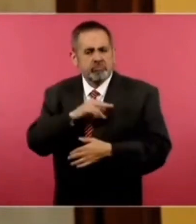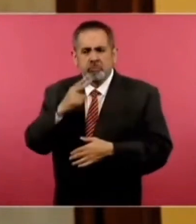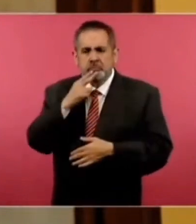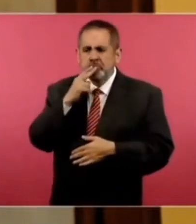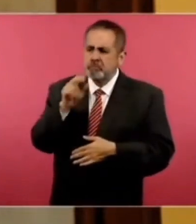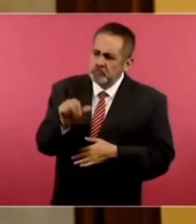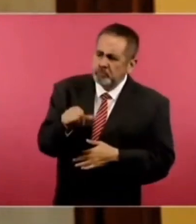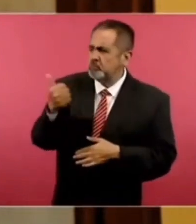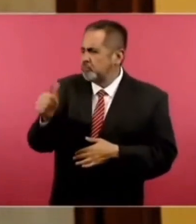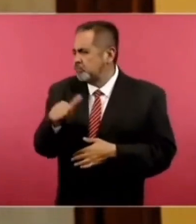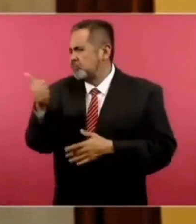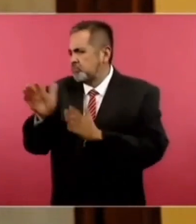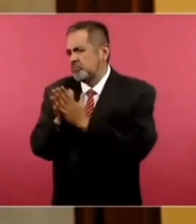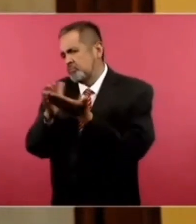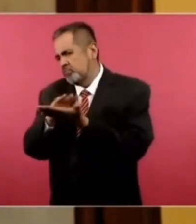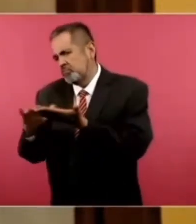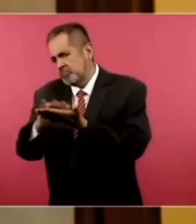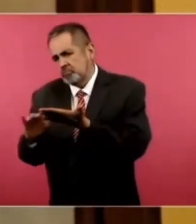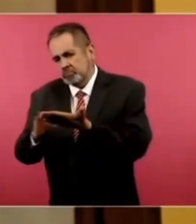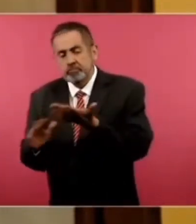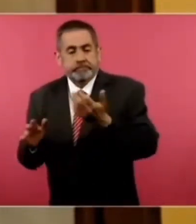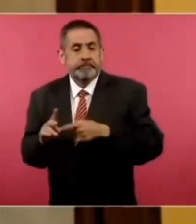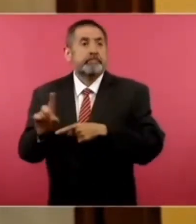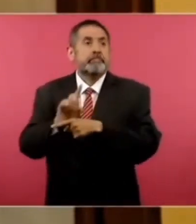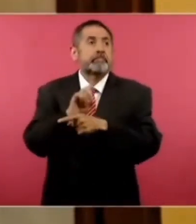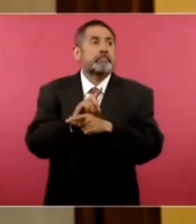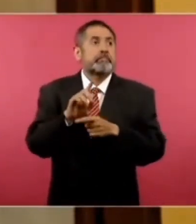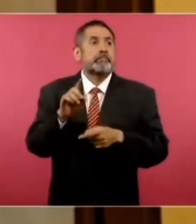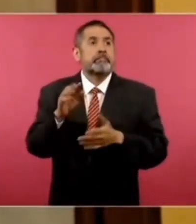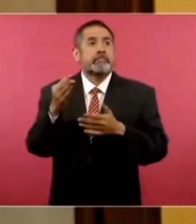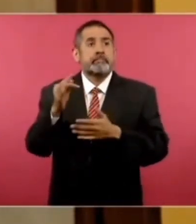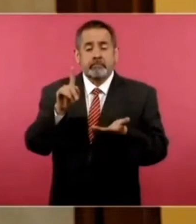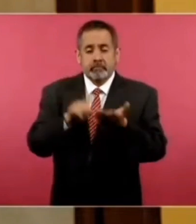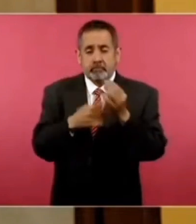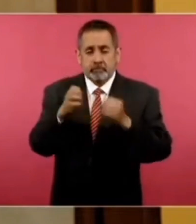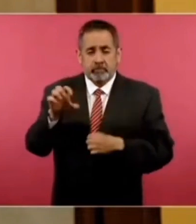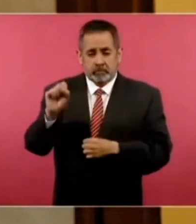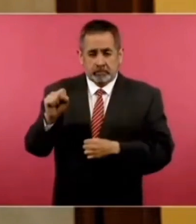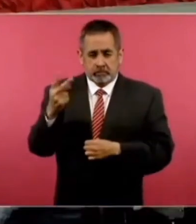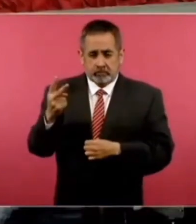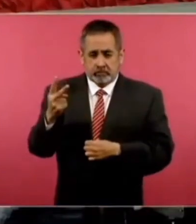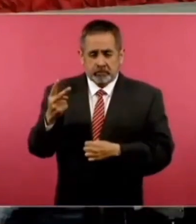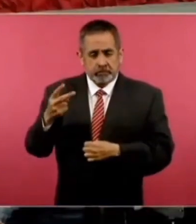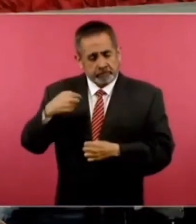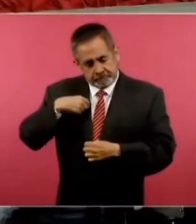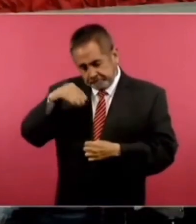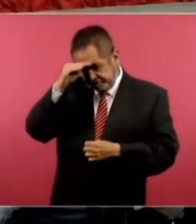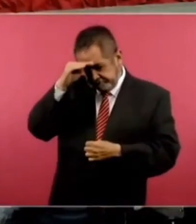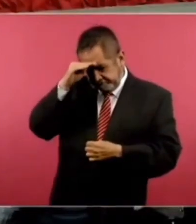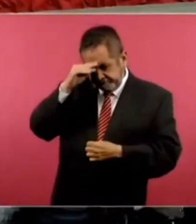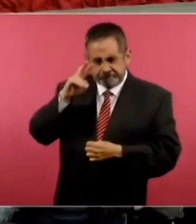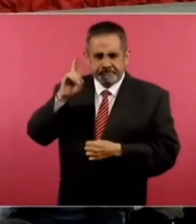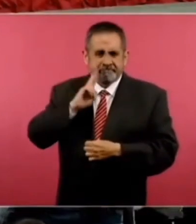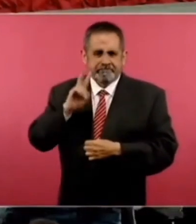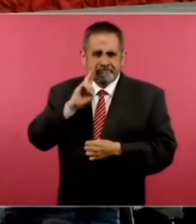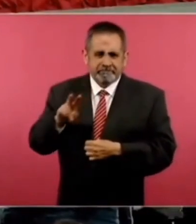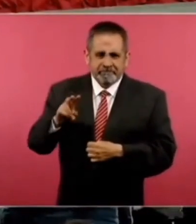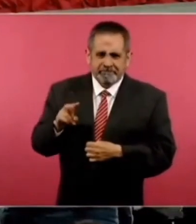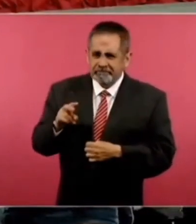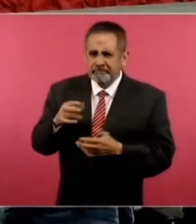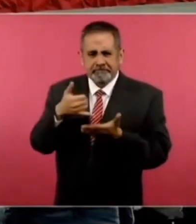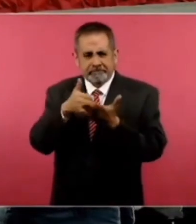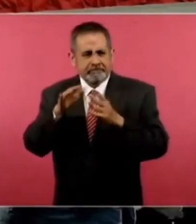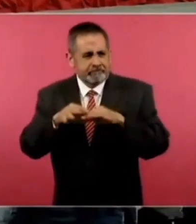volúmenes de consulta. Desde febrero de 1962, me había visto obligado a hacer a la